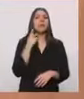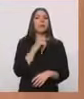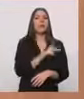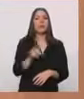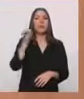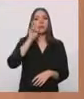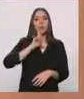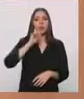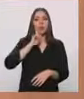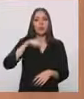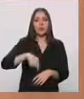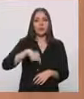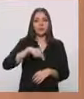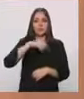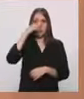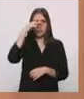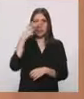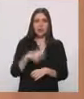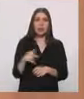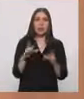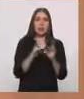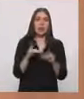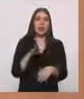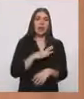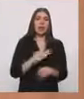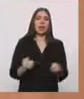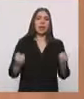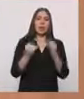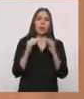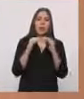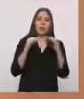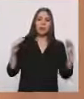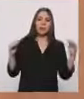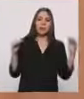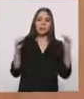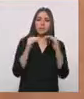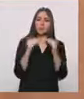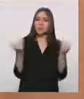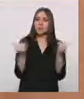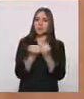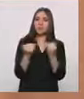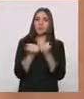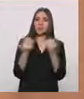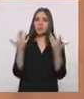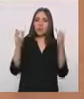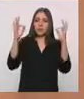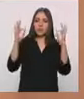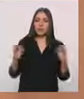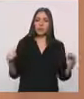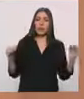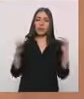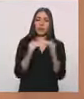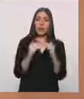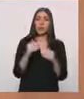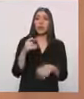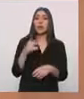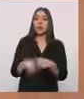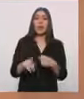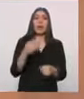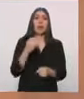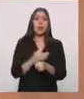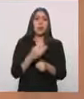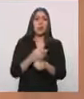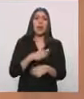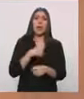aunque en nuestro país existe, se habla de una igualdad paritaria, de una igualdad sustantiva, pues aún hay suficientes mujeres